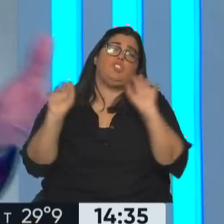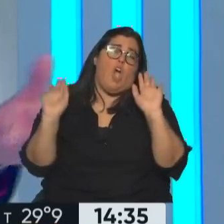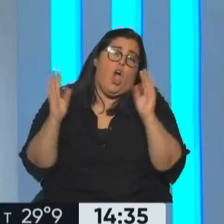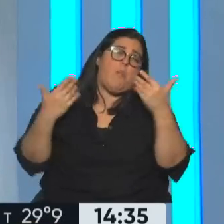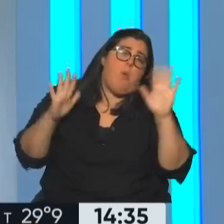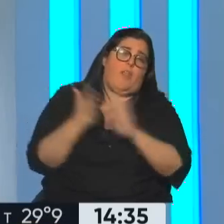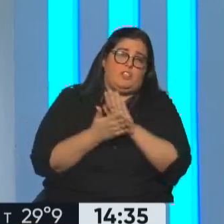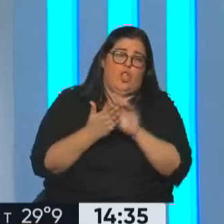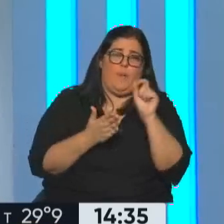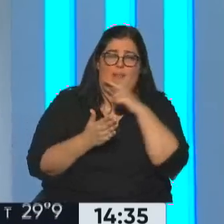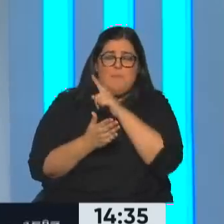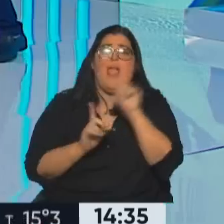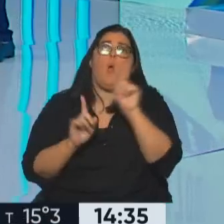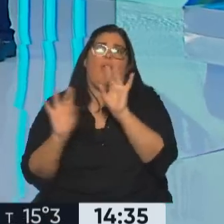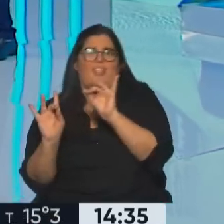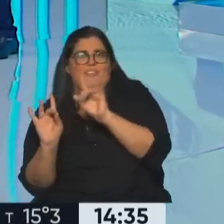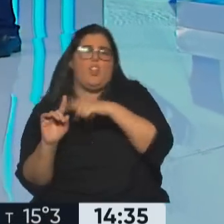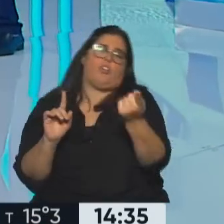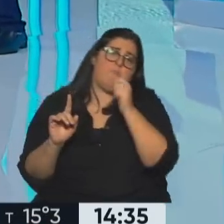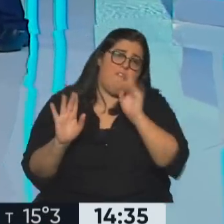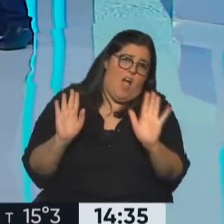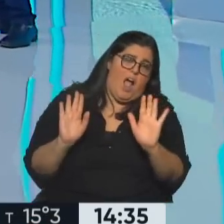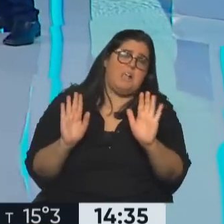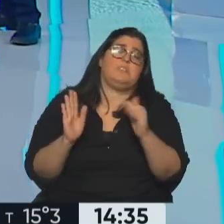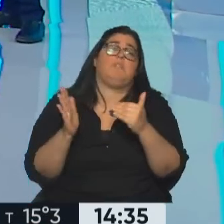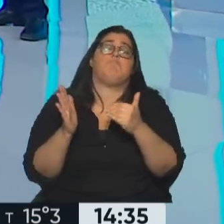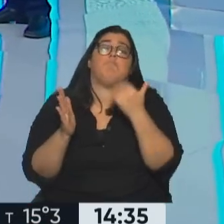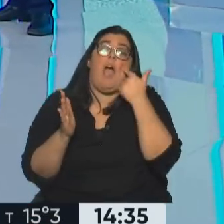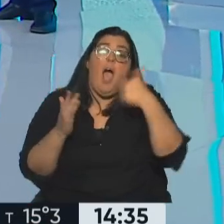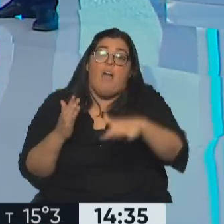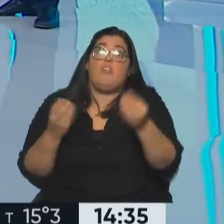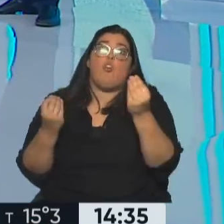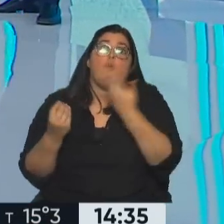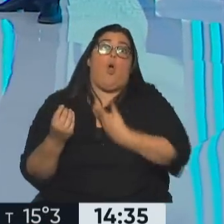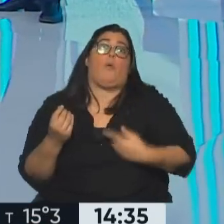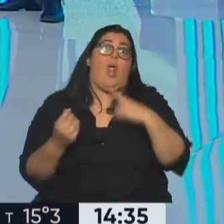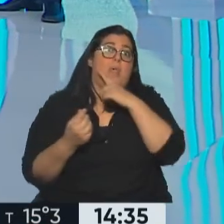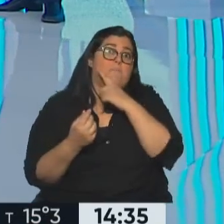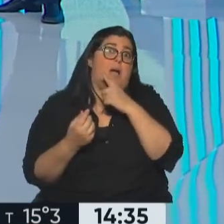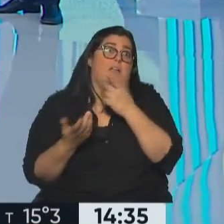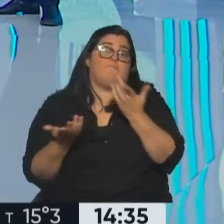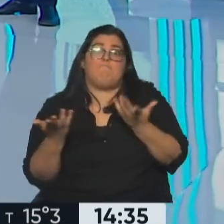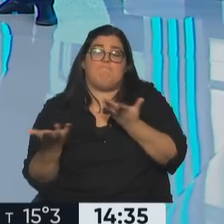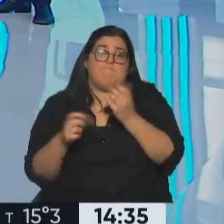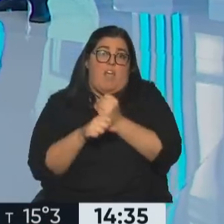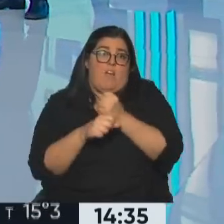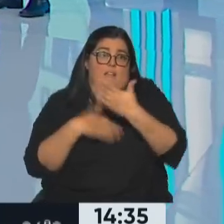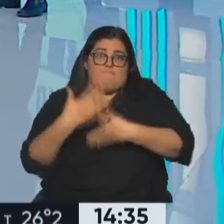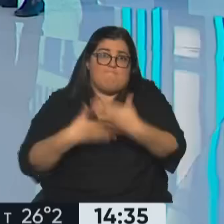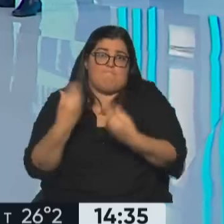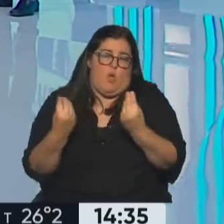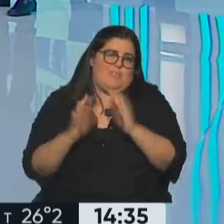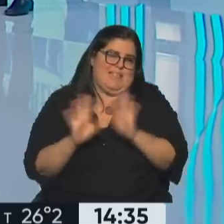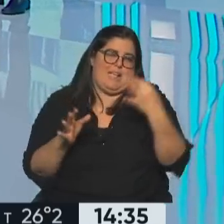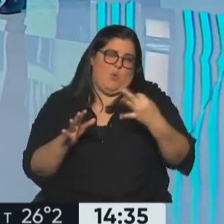un poco más difíciles de concretar, otras no tanto. Bueno, habrá que ver de qué manera el gobierno alemán empieza ya a trabajar, ya lo debe estar haciendo,